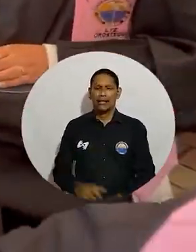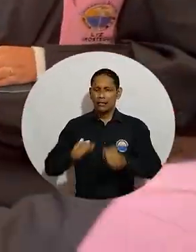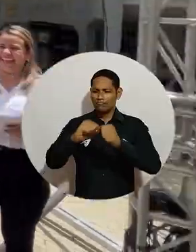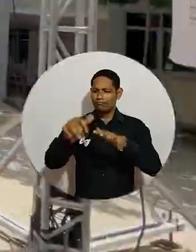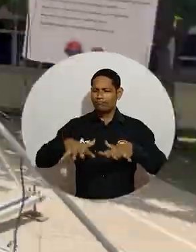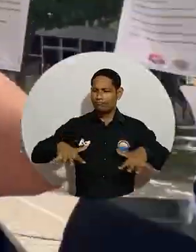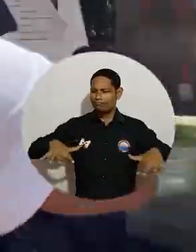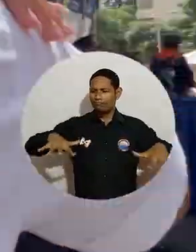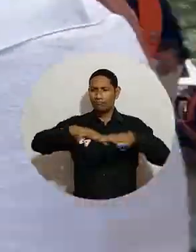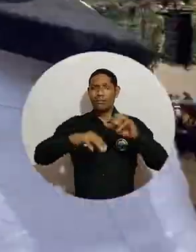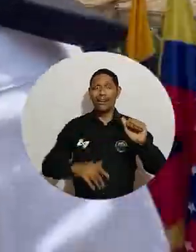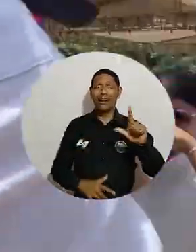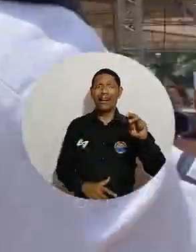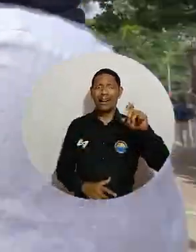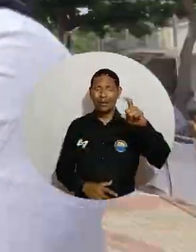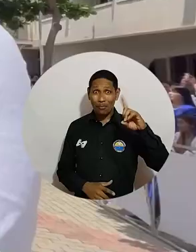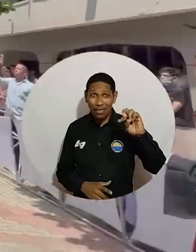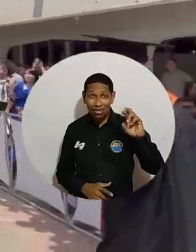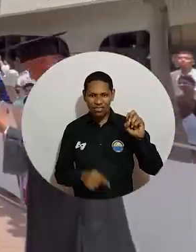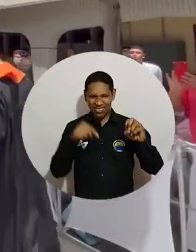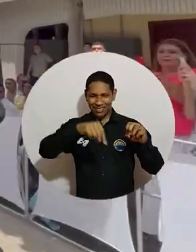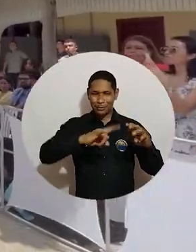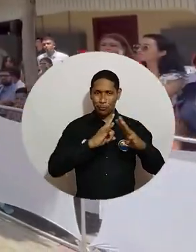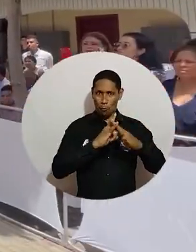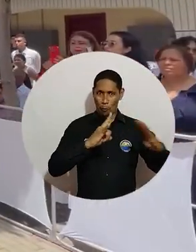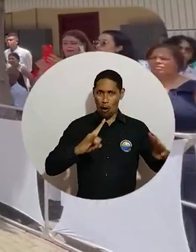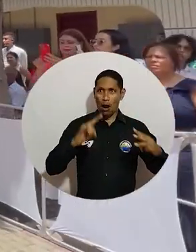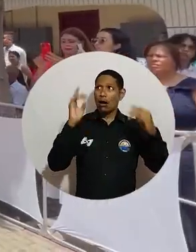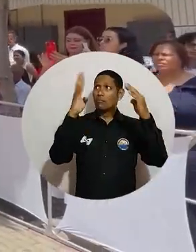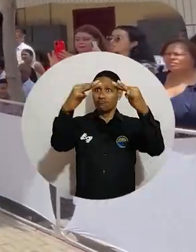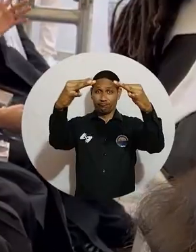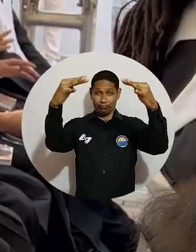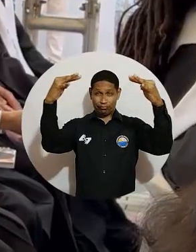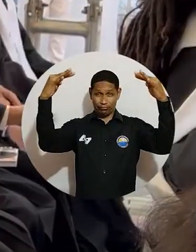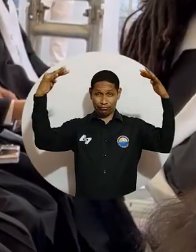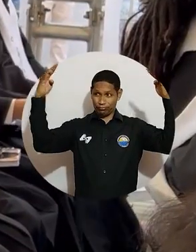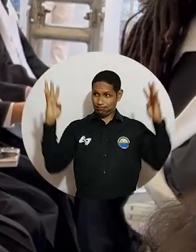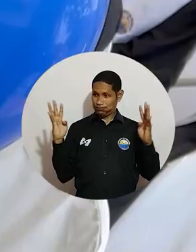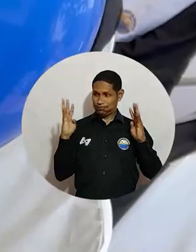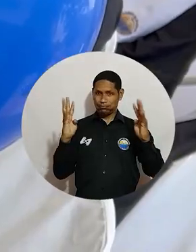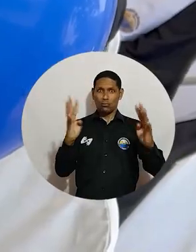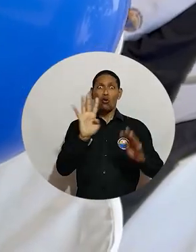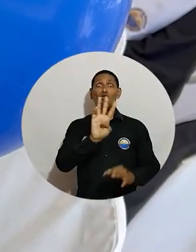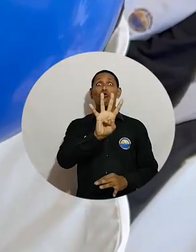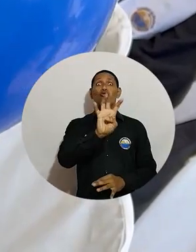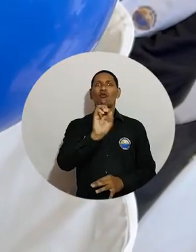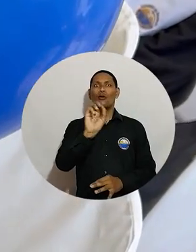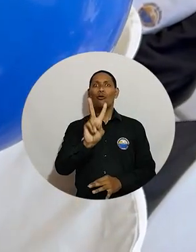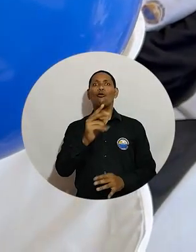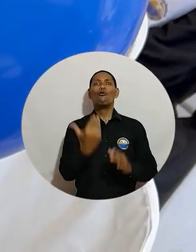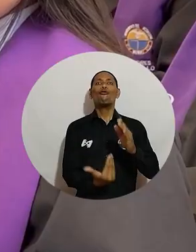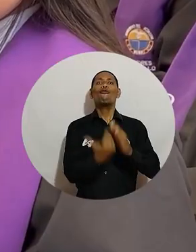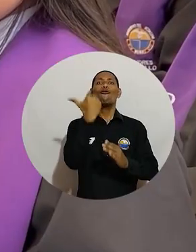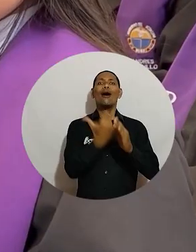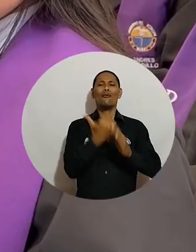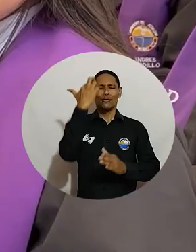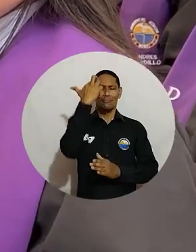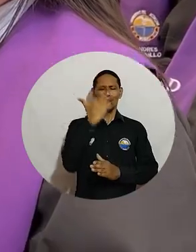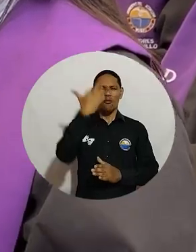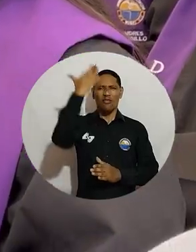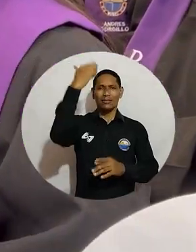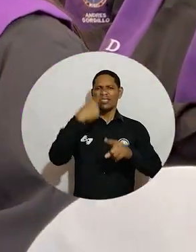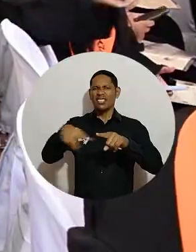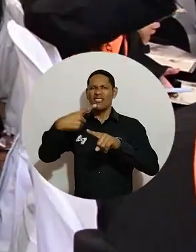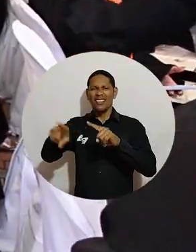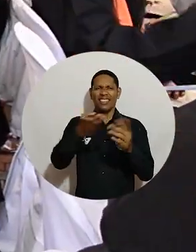La plazoleta Los Almendros de la Universidad del Magdalena se vistió de gala y color con la graduación de 902 nuevos